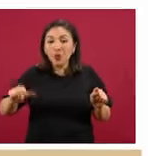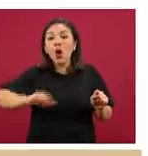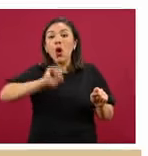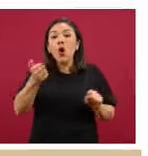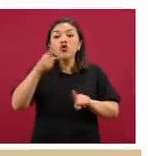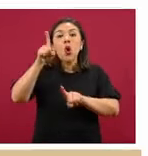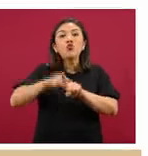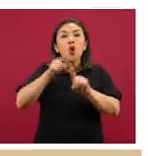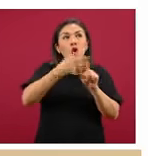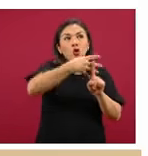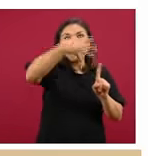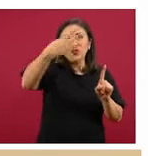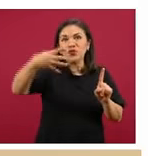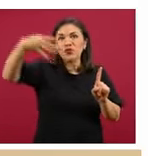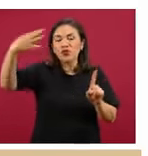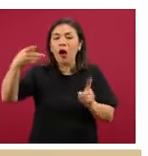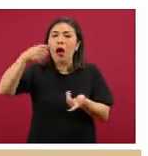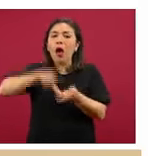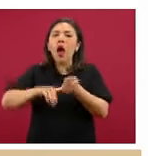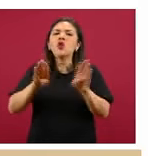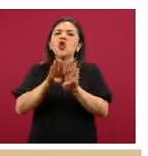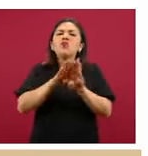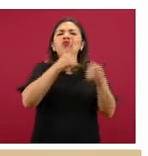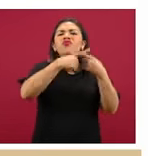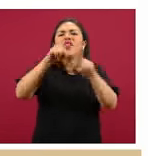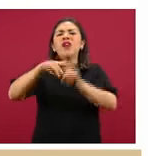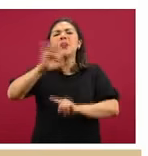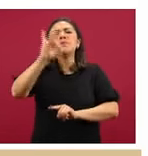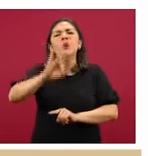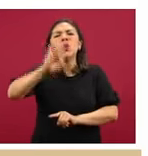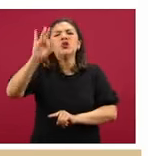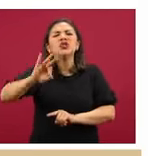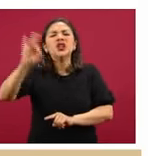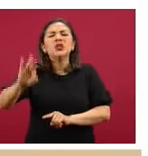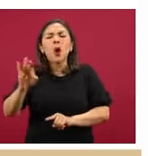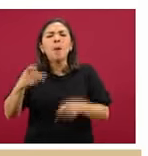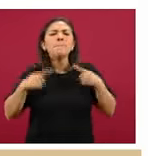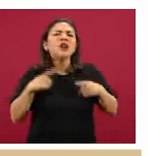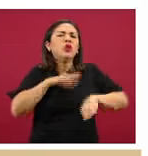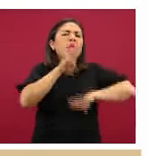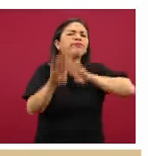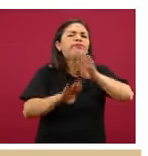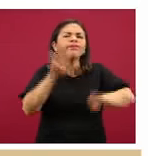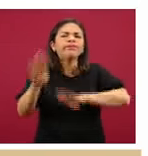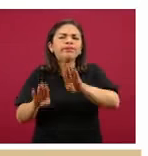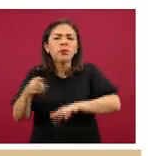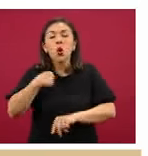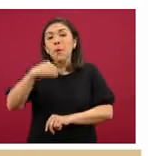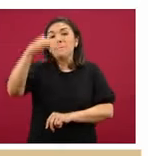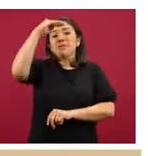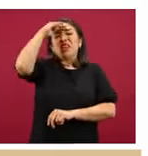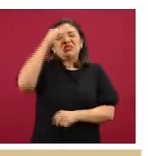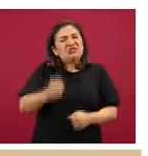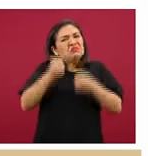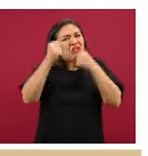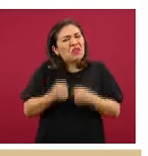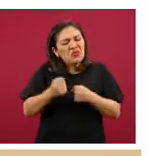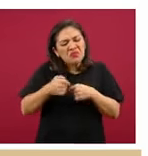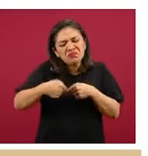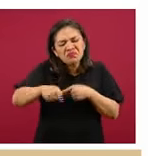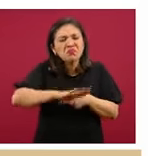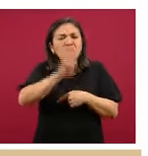de colores son los diferentes percentiles o la distribución de las muertes esperadas de los